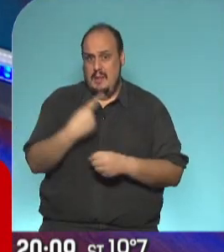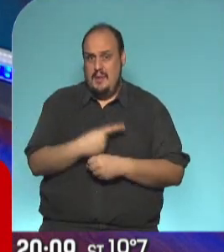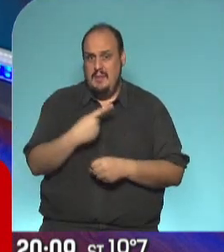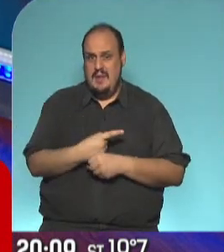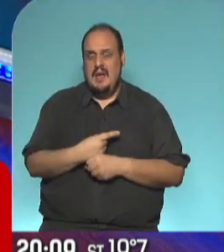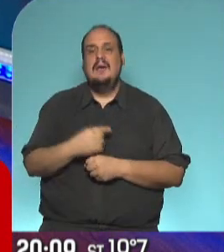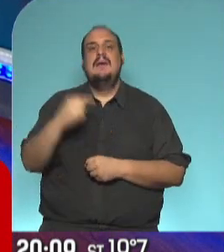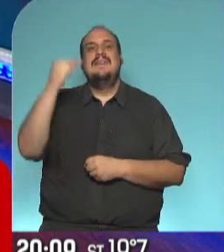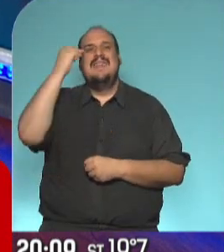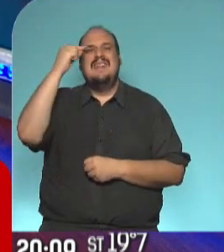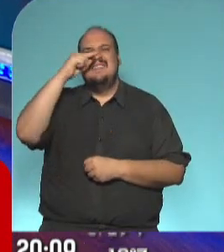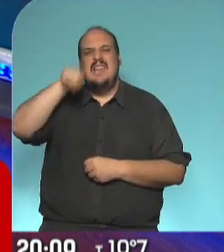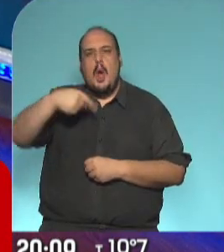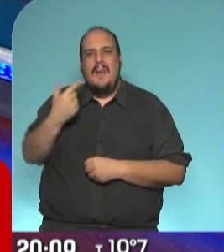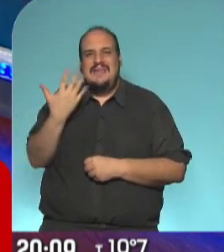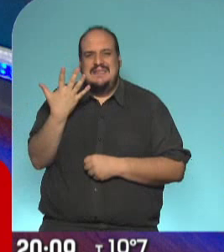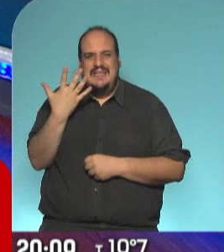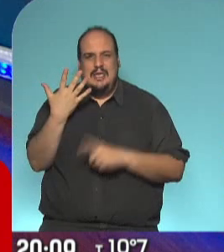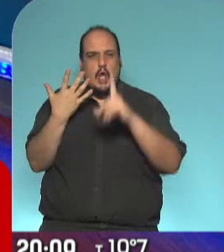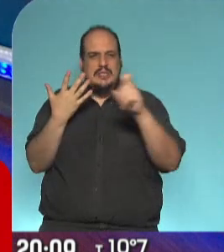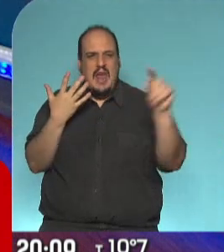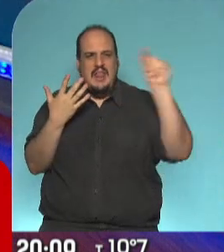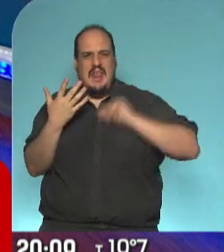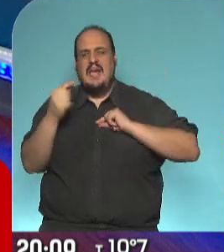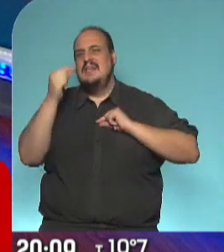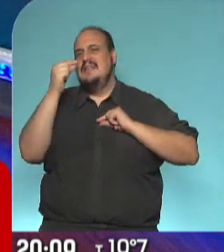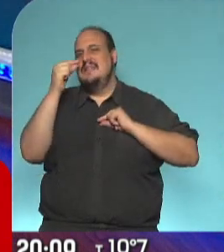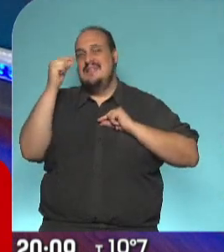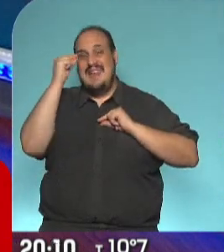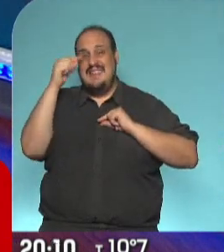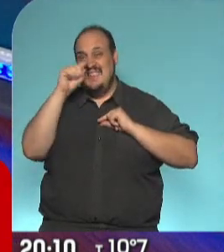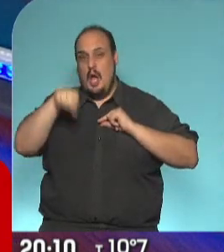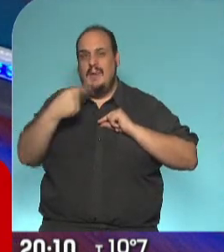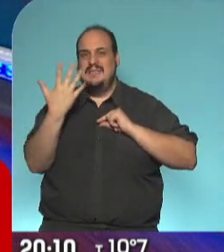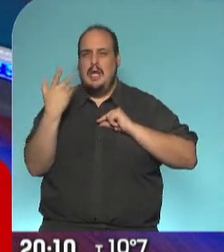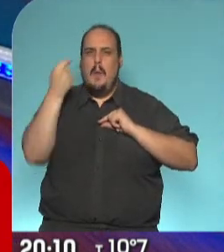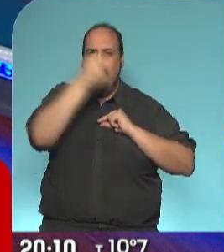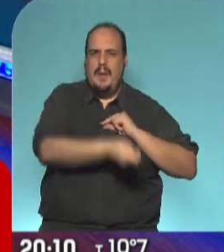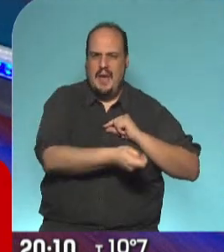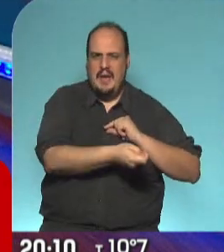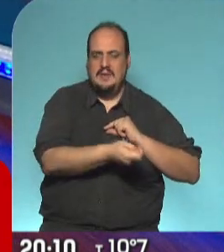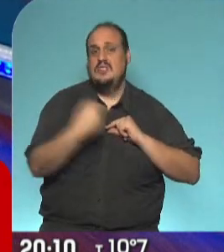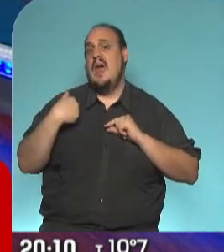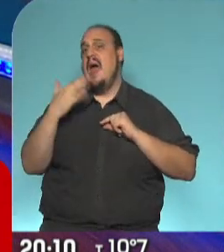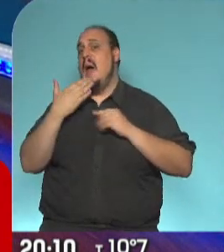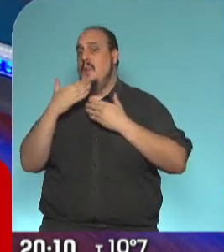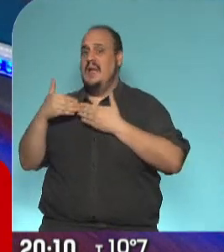de $37,50 cada 100. Es decir, que el gobierno pasó desde abril hasta principios de julio a